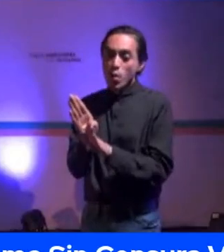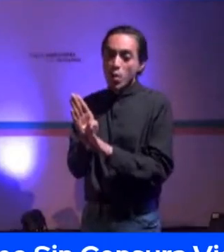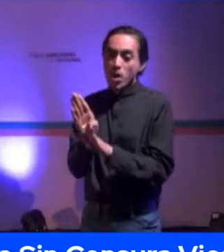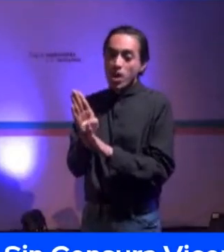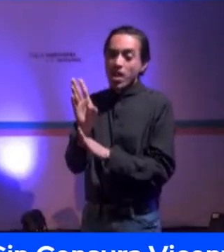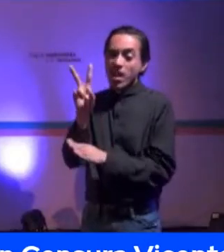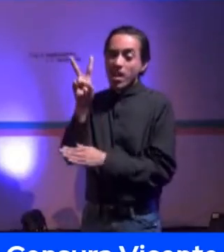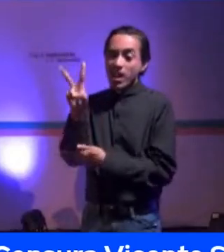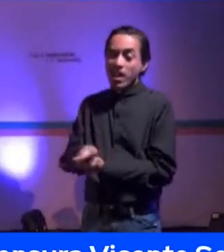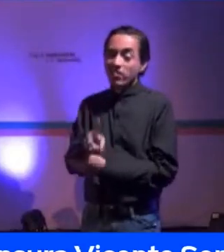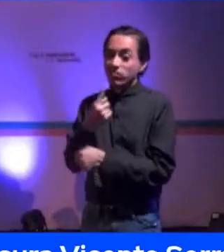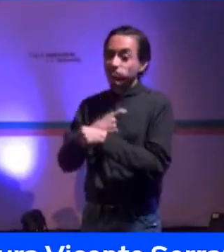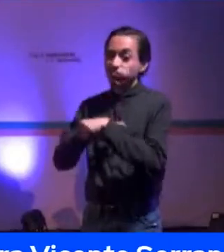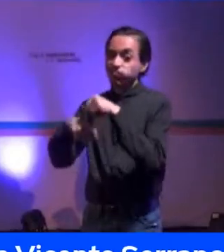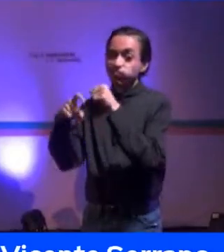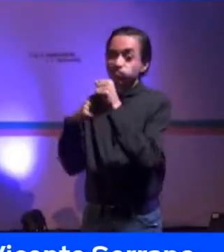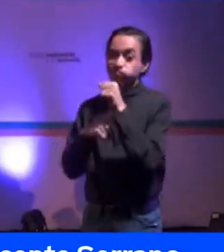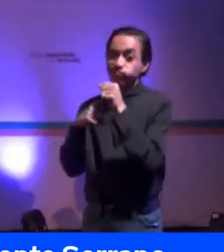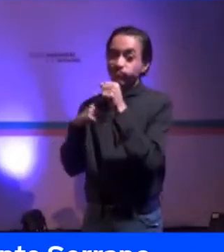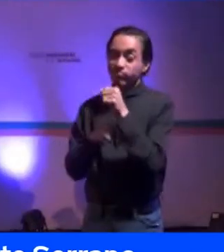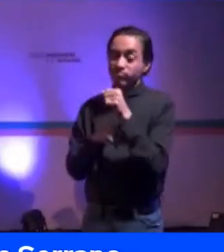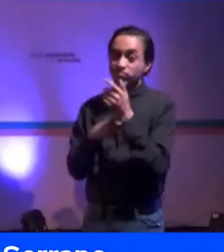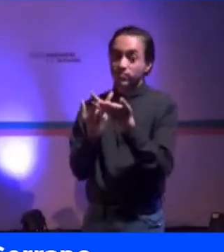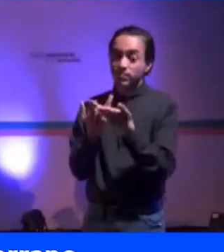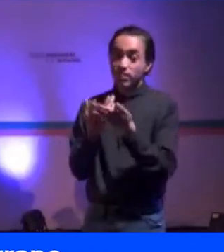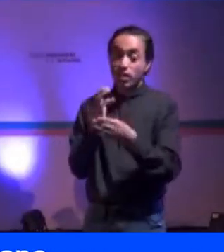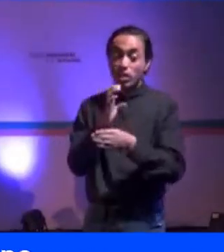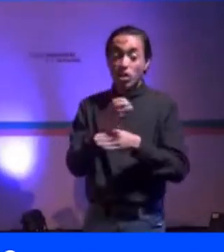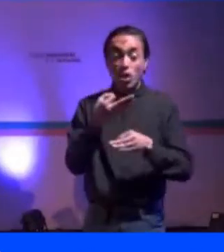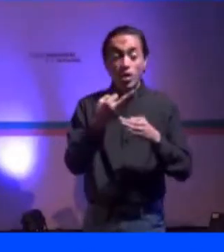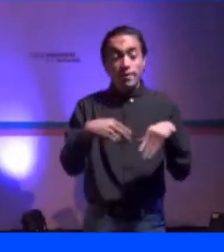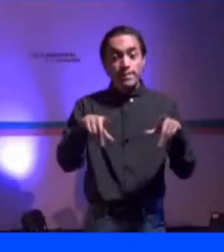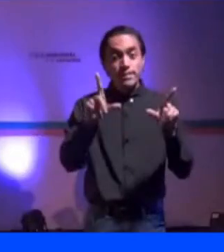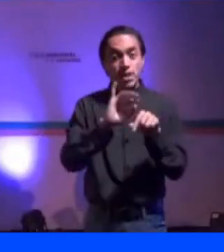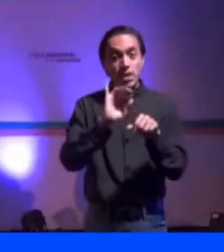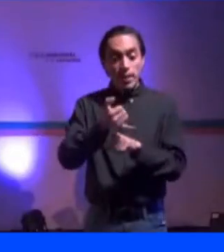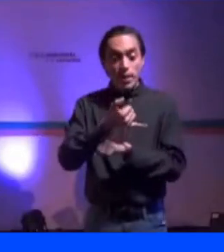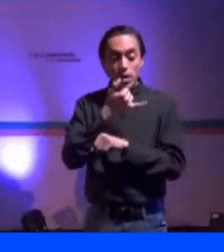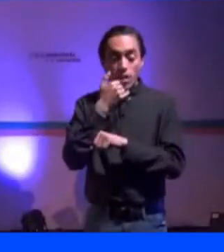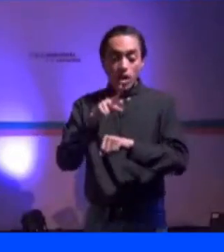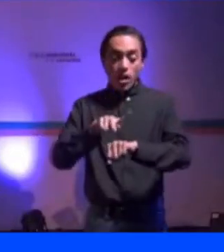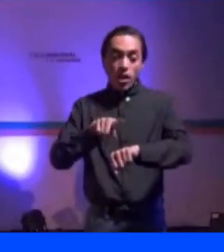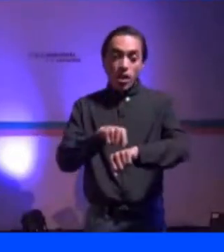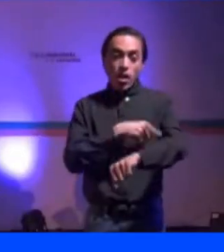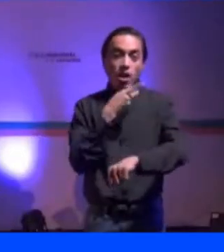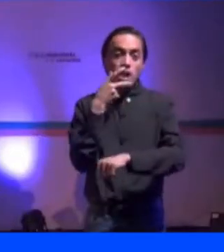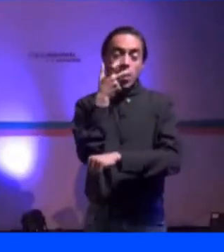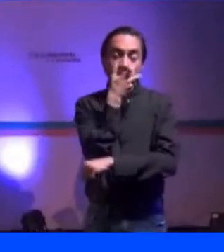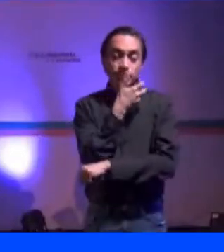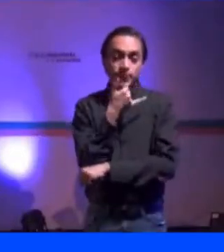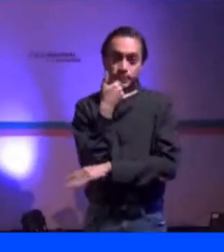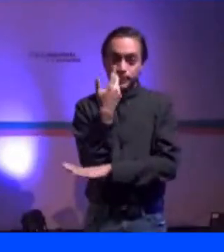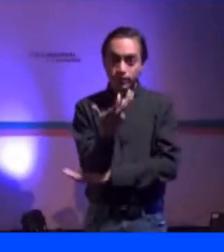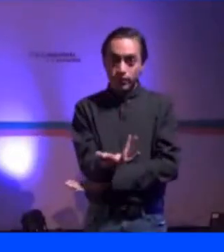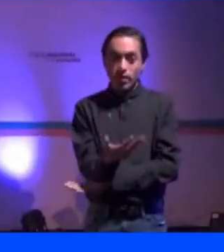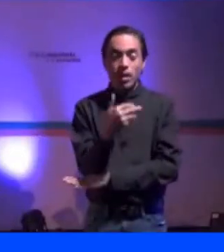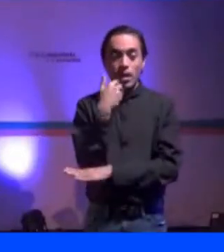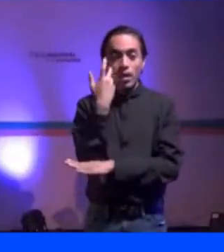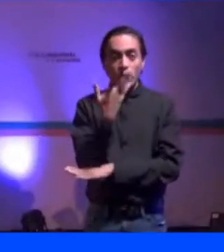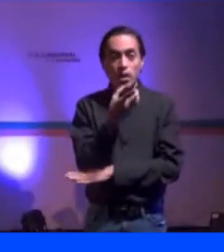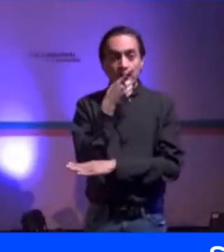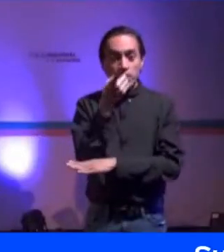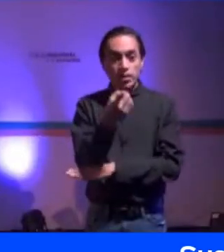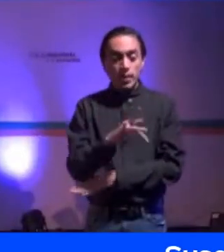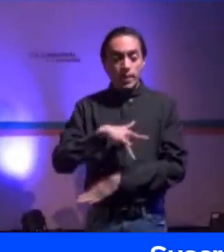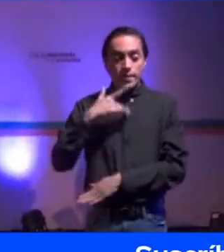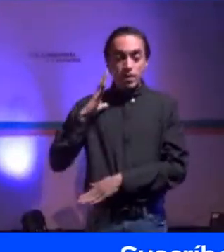mueven. Así que, para cerrar mi primera participación, y perdón por haberme extendido, también quiero decirles que me siento muy